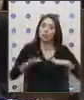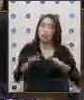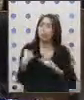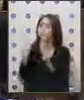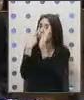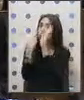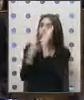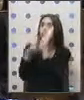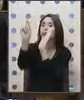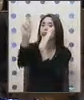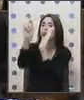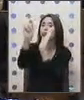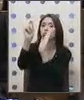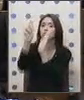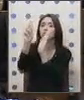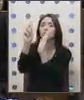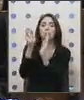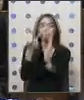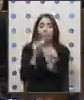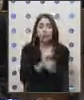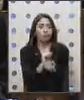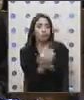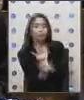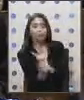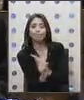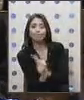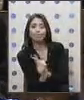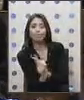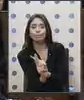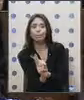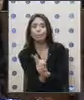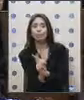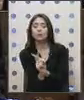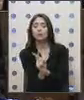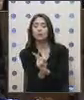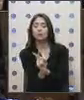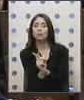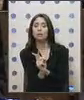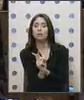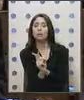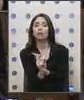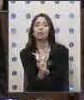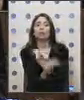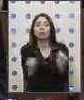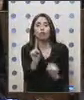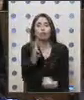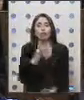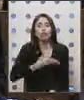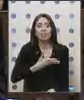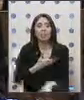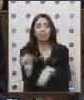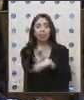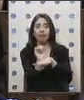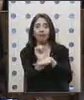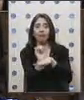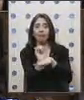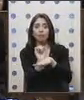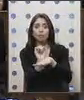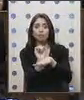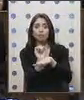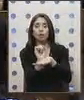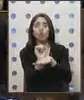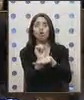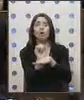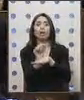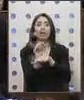reconocerlo, no se ve traducido ni siquiera con la posibilidad de contar con un vehículo para la